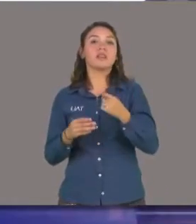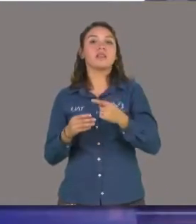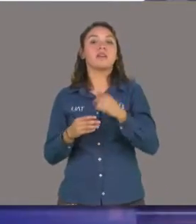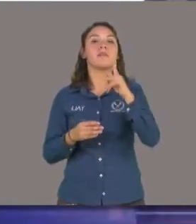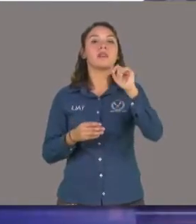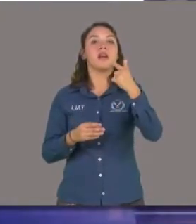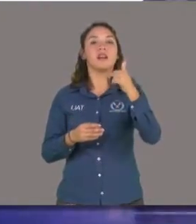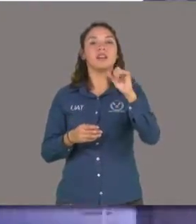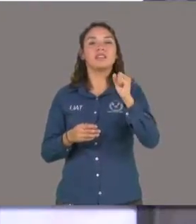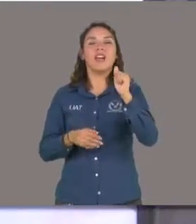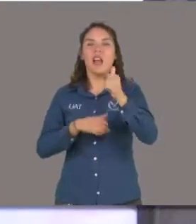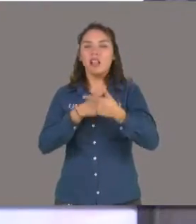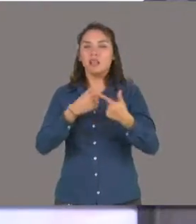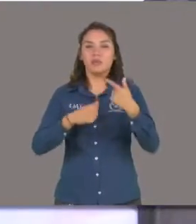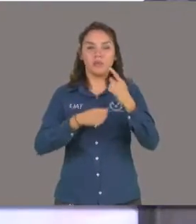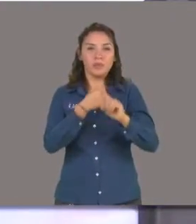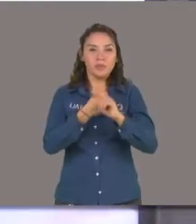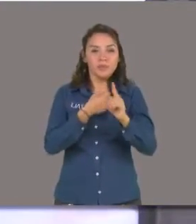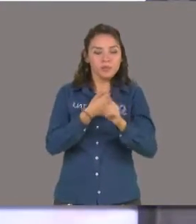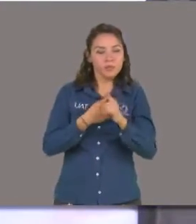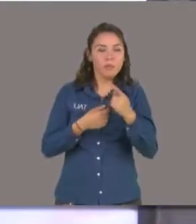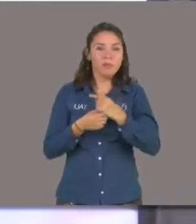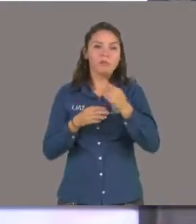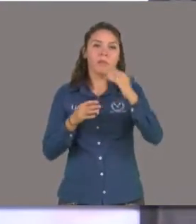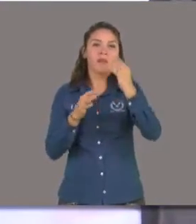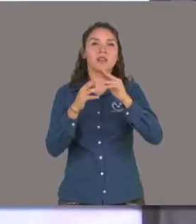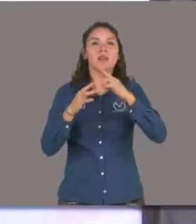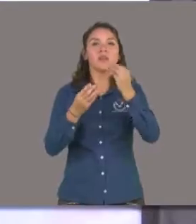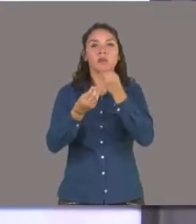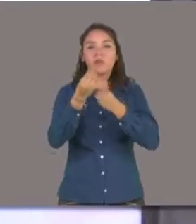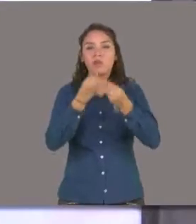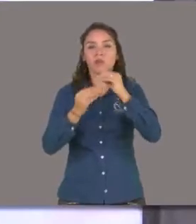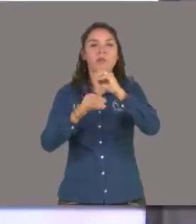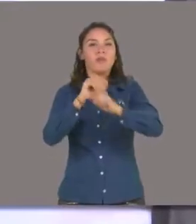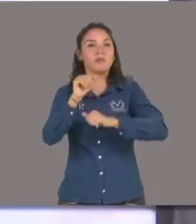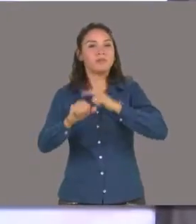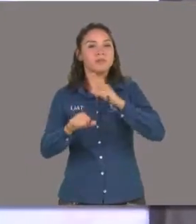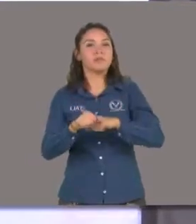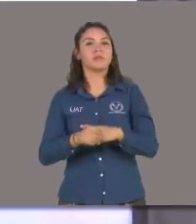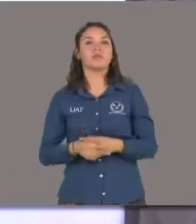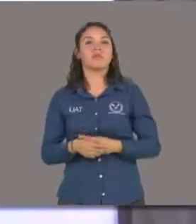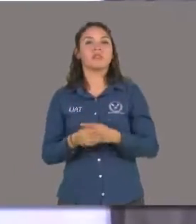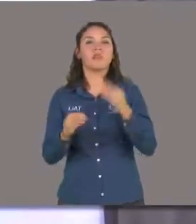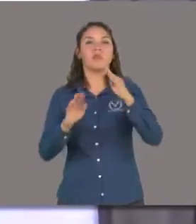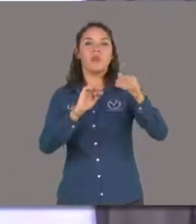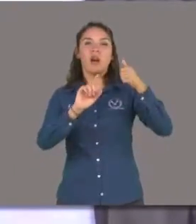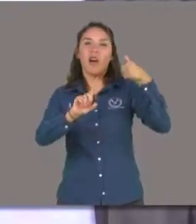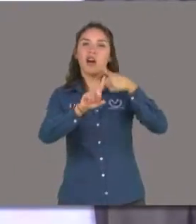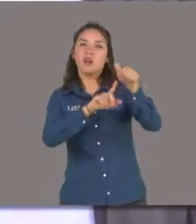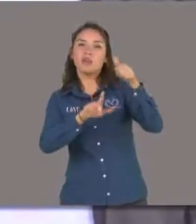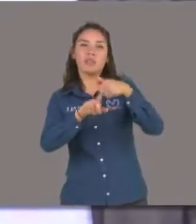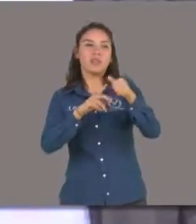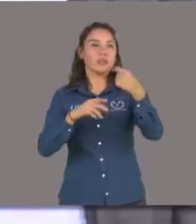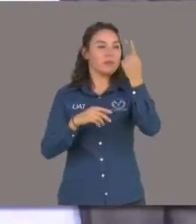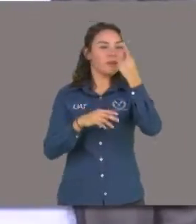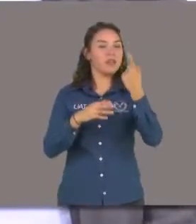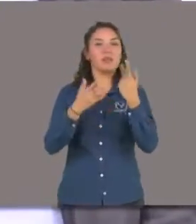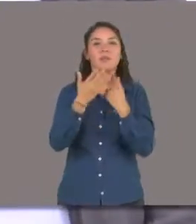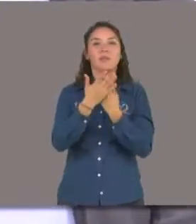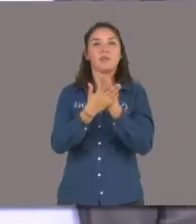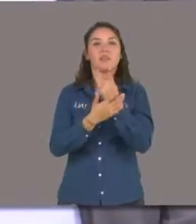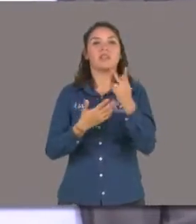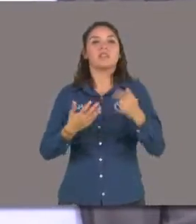y aquí ellos buscan por plagas potenciales que